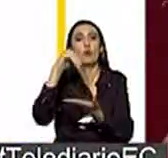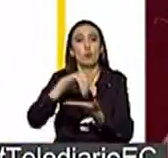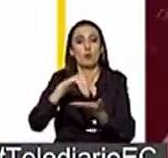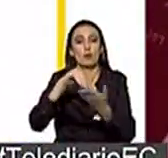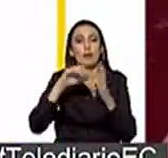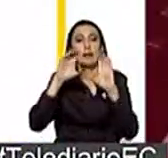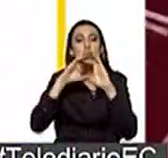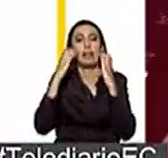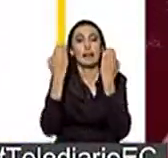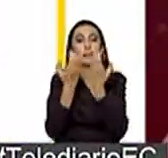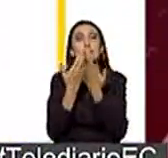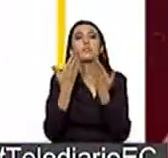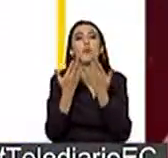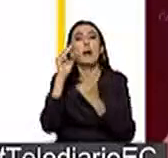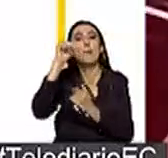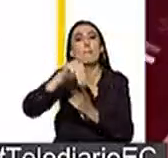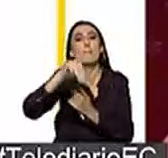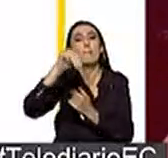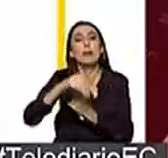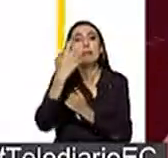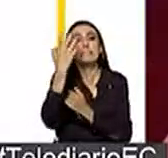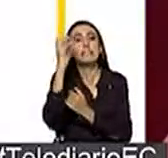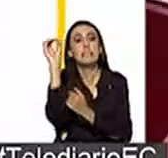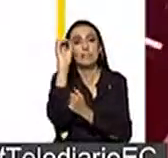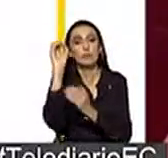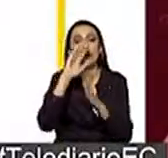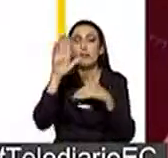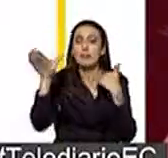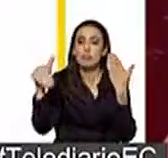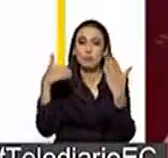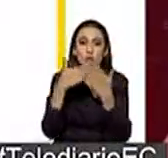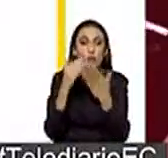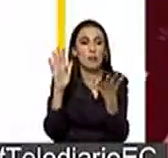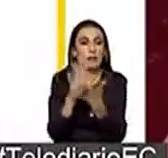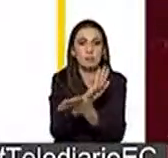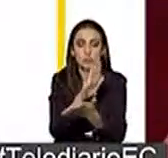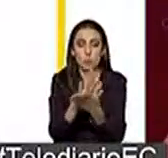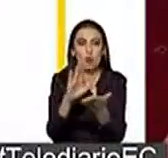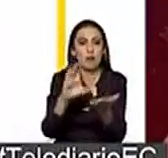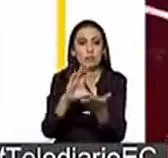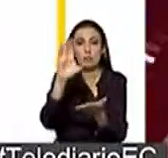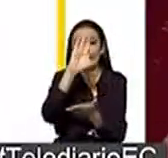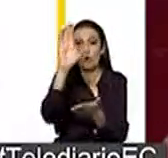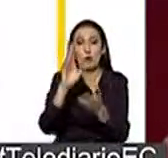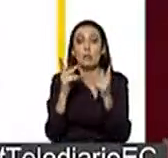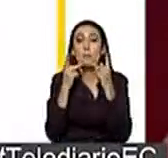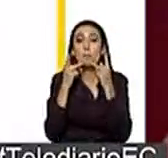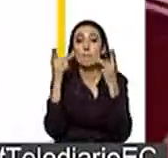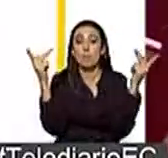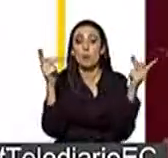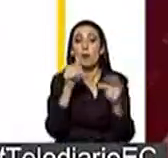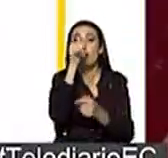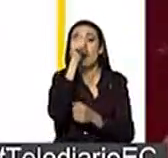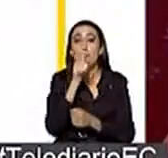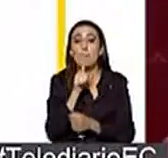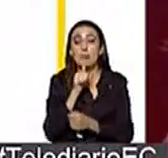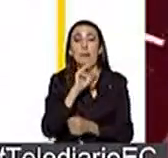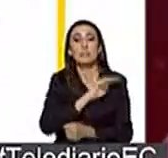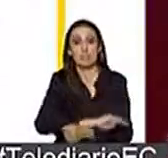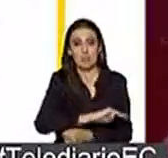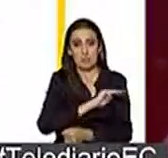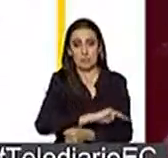este martes 15 de octubre en todas las instituciones educativas fiscales particulares y municipales y fiscomisionales